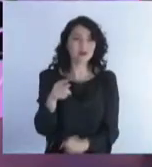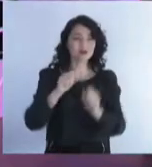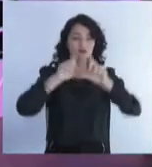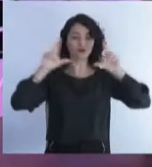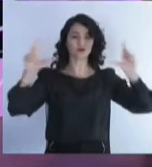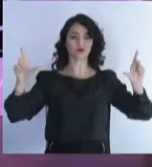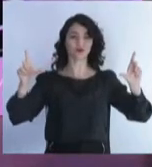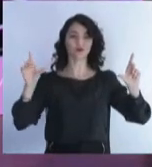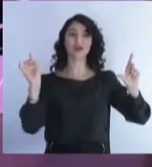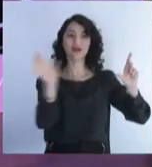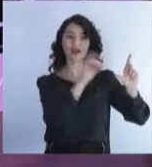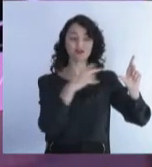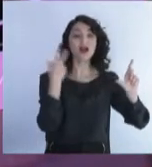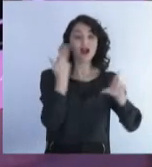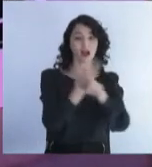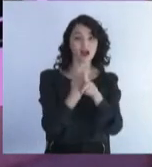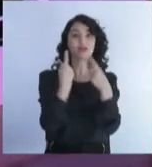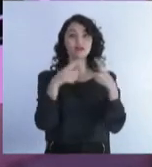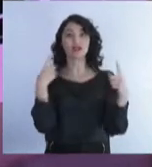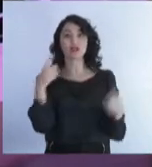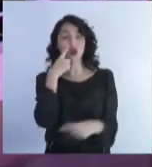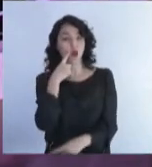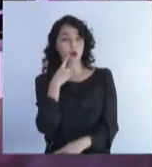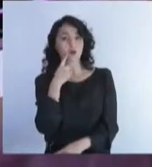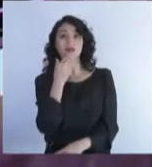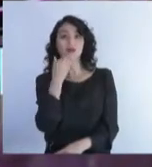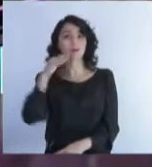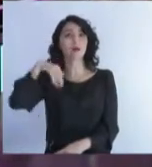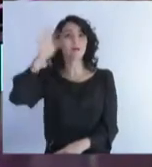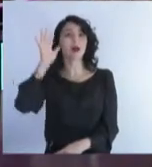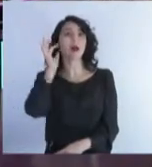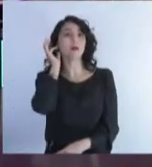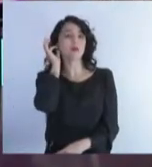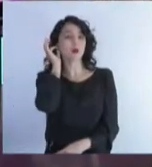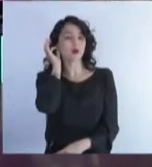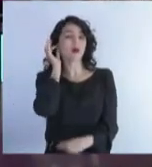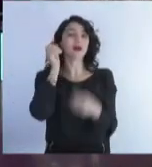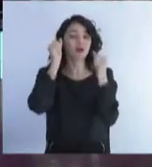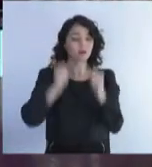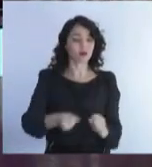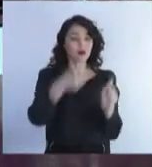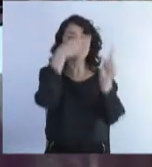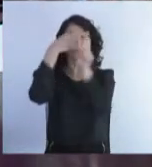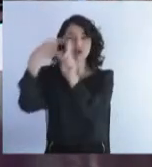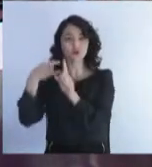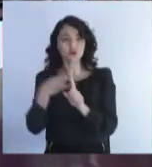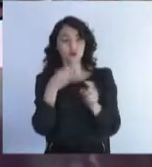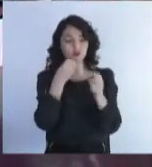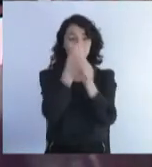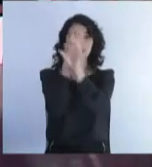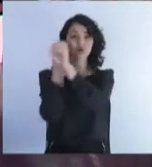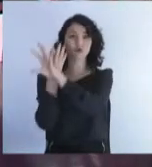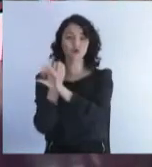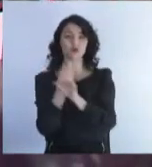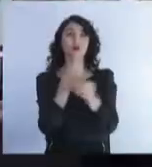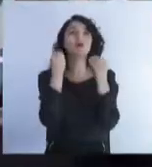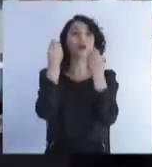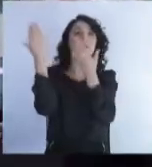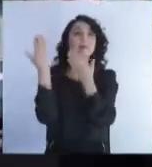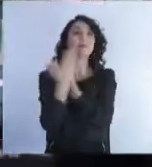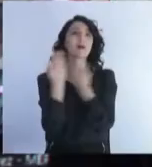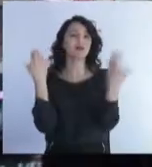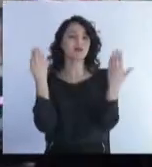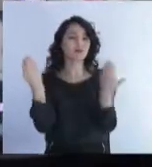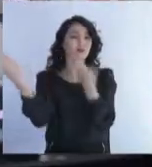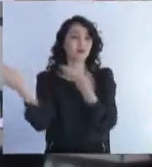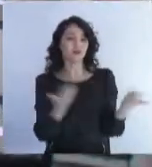presencia de hombres y de mujeres. Las mujeres habitualmente tenemos más disposición a hablar de este tema. Así que todos muy bienvenidos. Miren, por favor, hagamos un